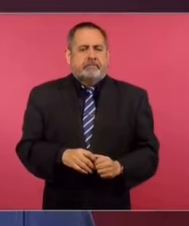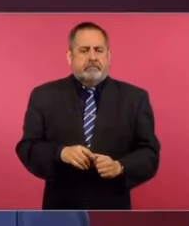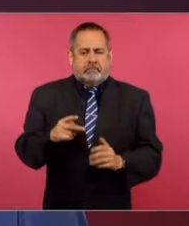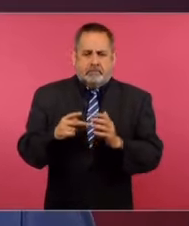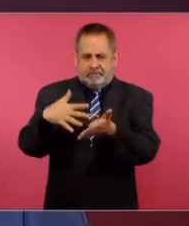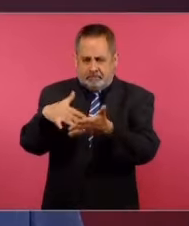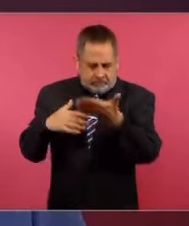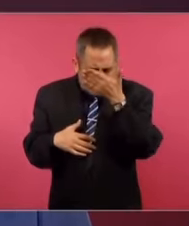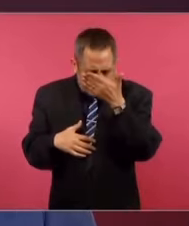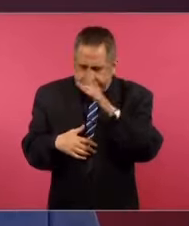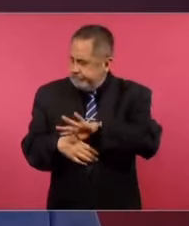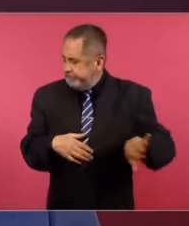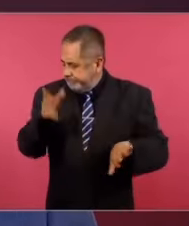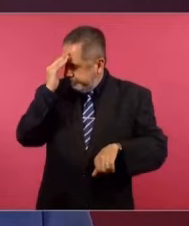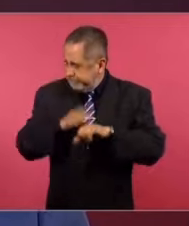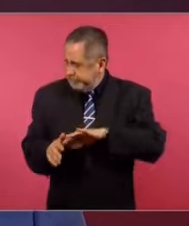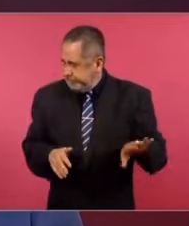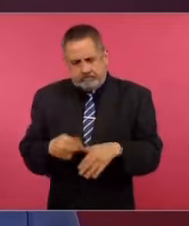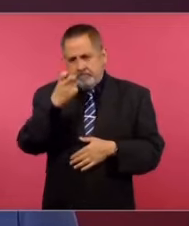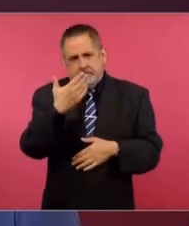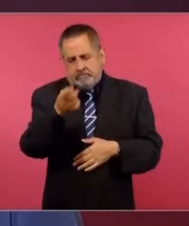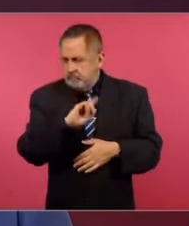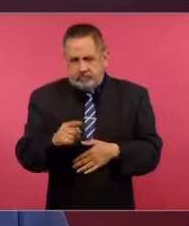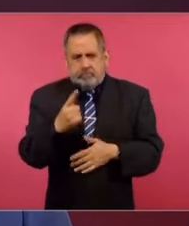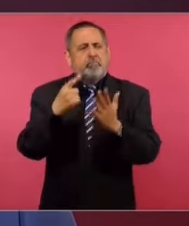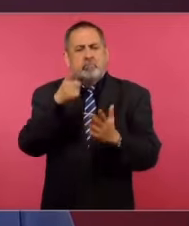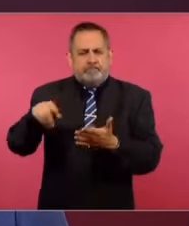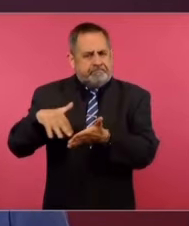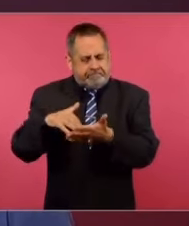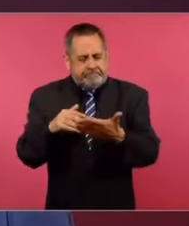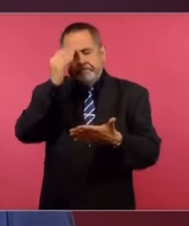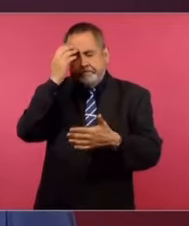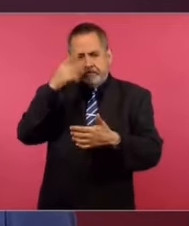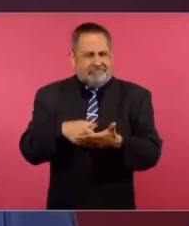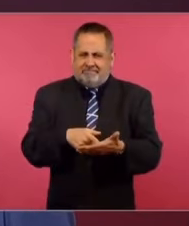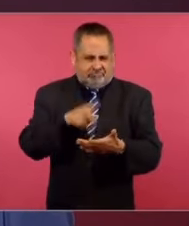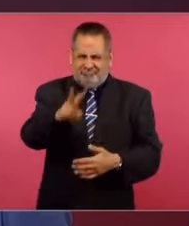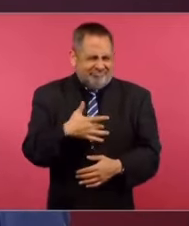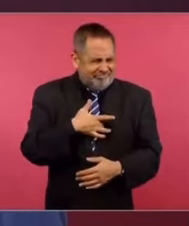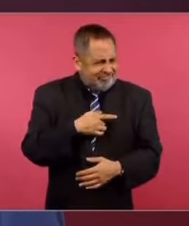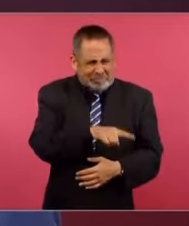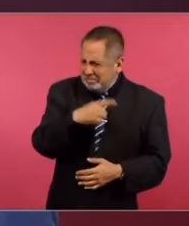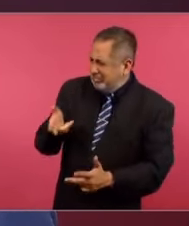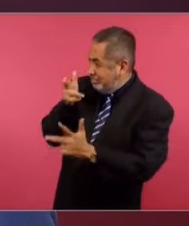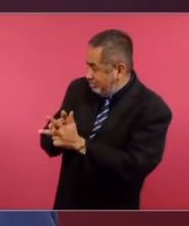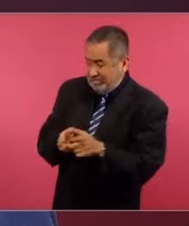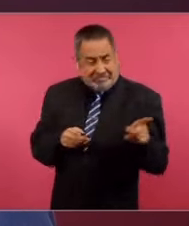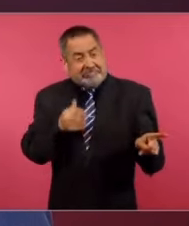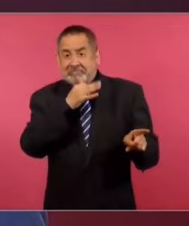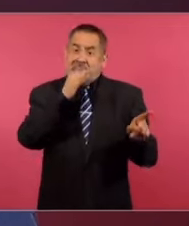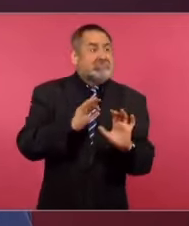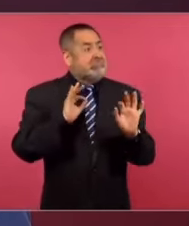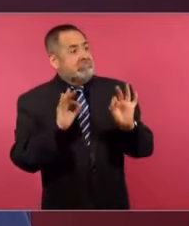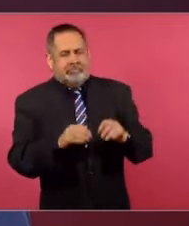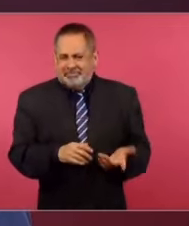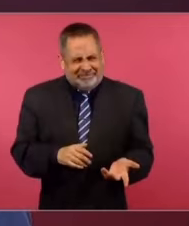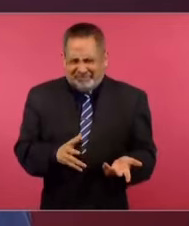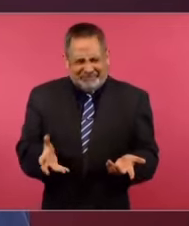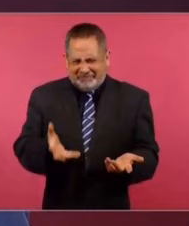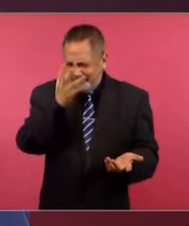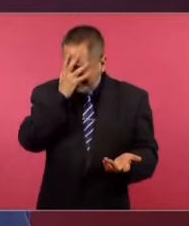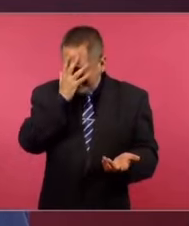que no lo vuelvan a leer, que lo lean una vez nada más. Una vez, ya. Porque es de lo más doloroso que puede haber. De lo más